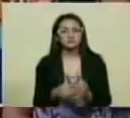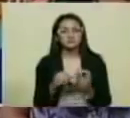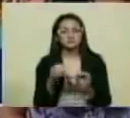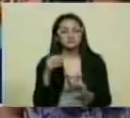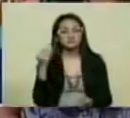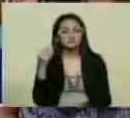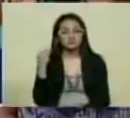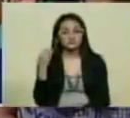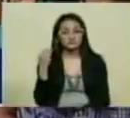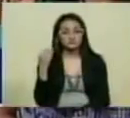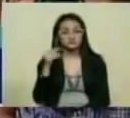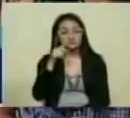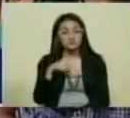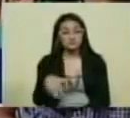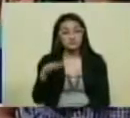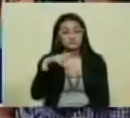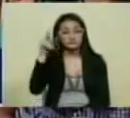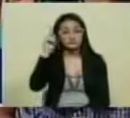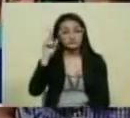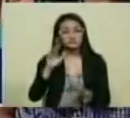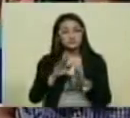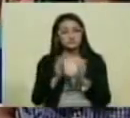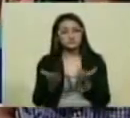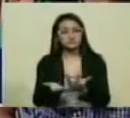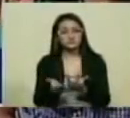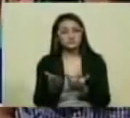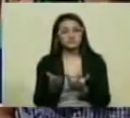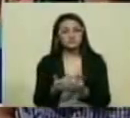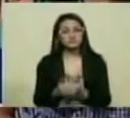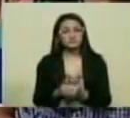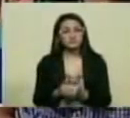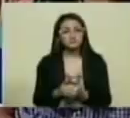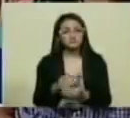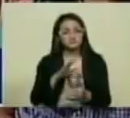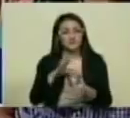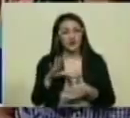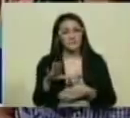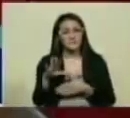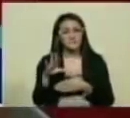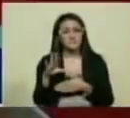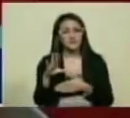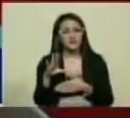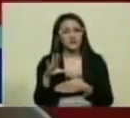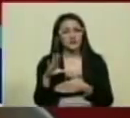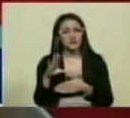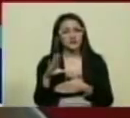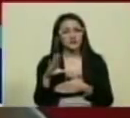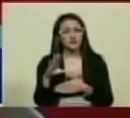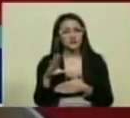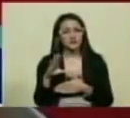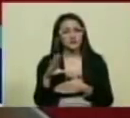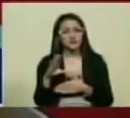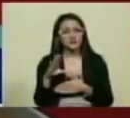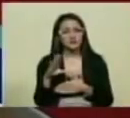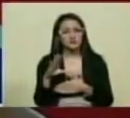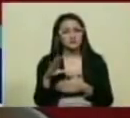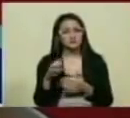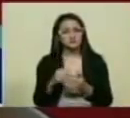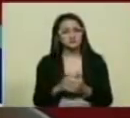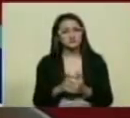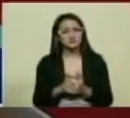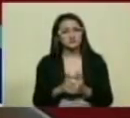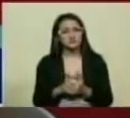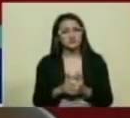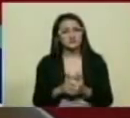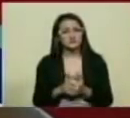Considerando que los pueblos indígenas del mundo y particularmente los de América han dado y seguirán dando sus aportes irreemplazables en la configuración